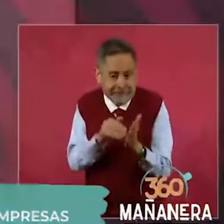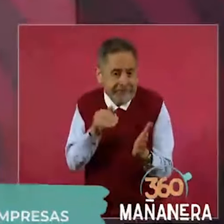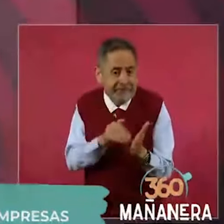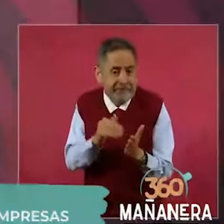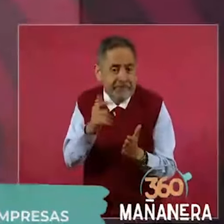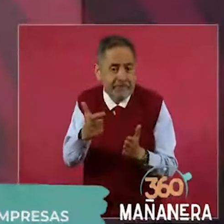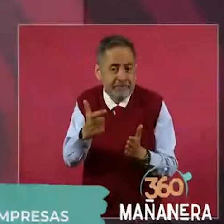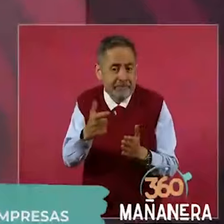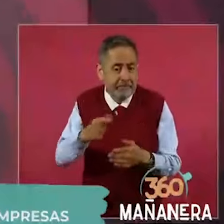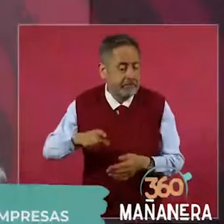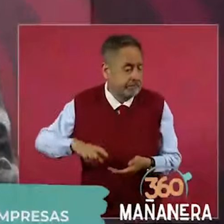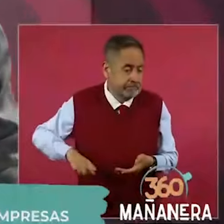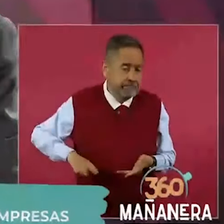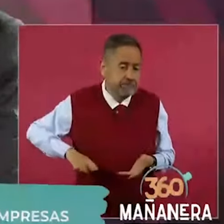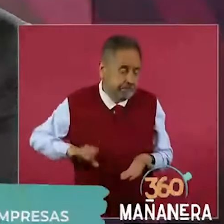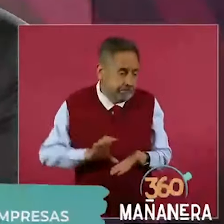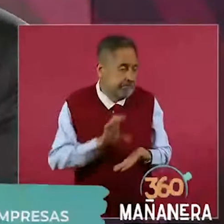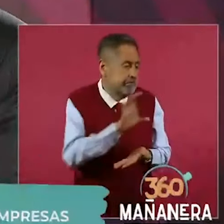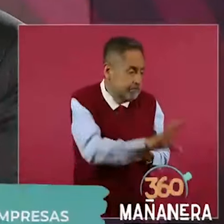medicamentos al gobierno.